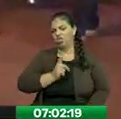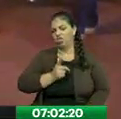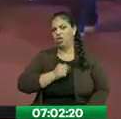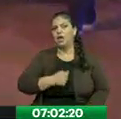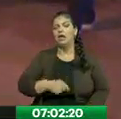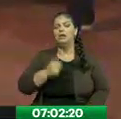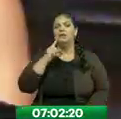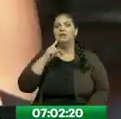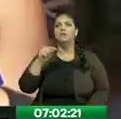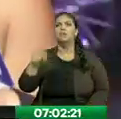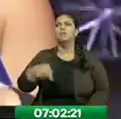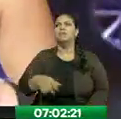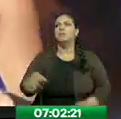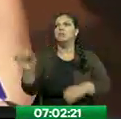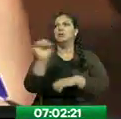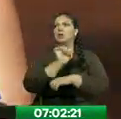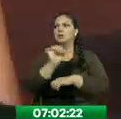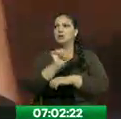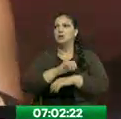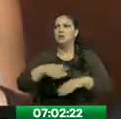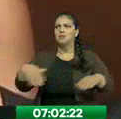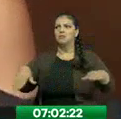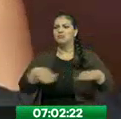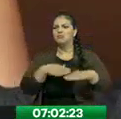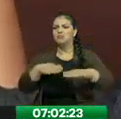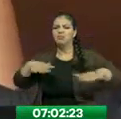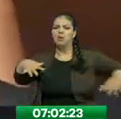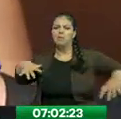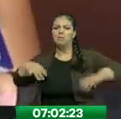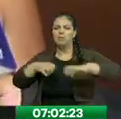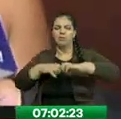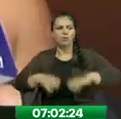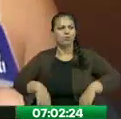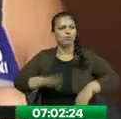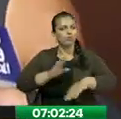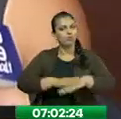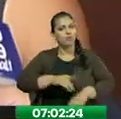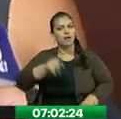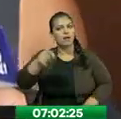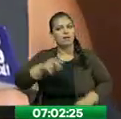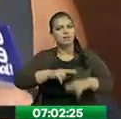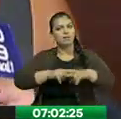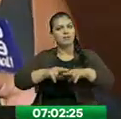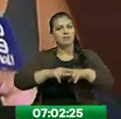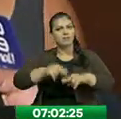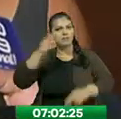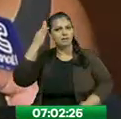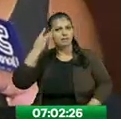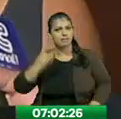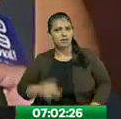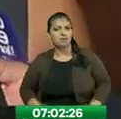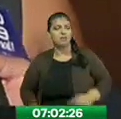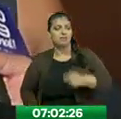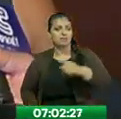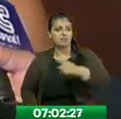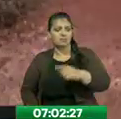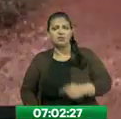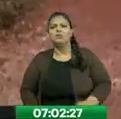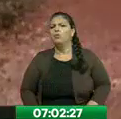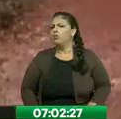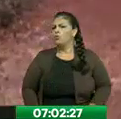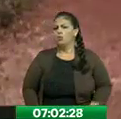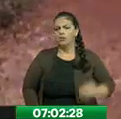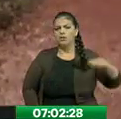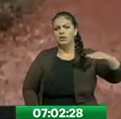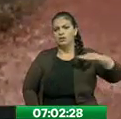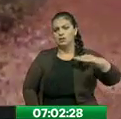de tránsito. Aquí el perjudicado fue aquí el taxi amarillo, porque aquí el culpable fue el Hyundai, el libre. Porque el señor taxista vira de allá en el semáforo,